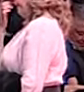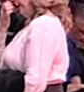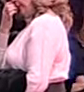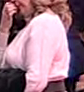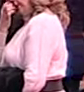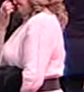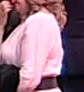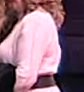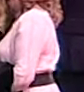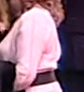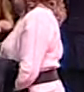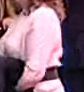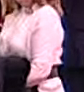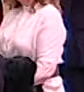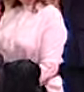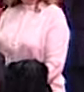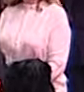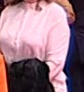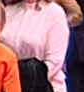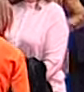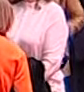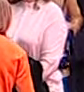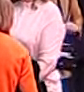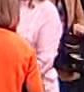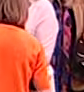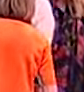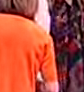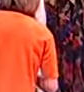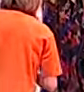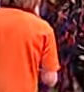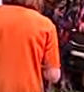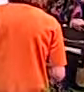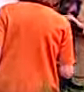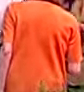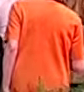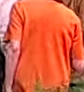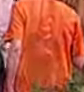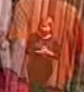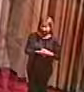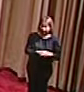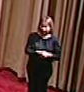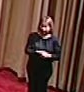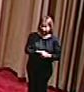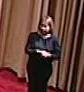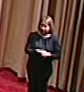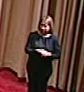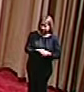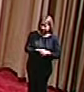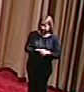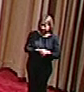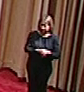de gala para agradecer a Modas David, a Helados Artesanales La Perla, Bodegas Castañeda, a Patricia Pérez